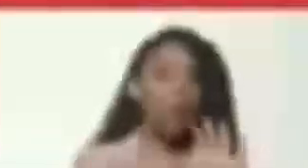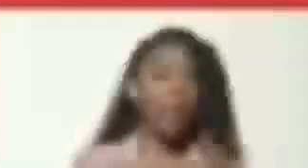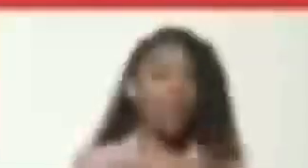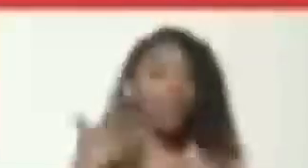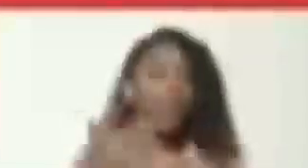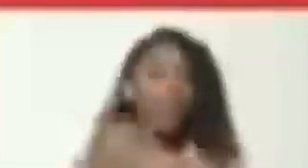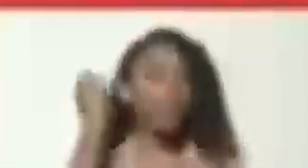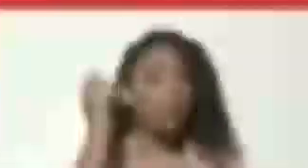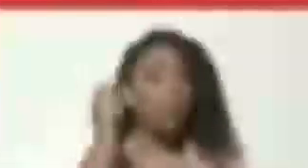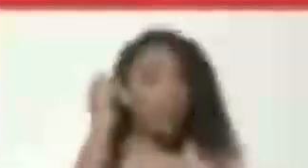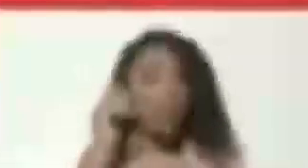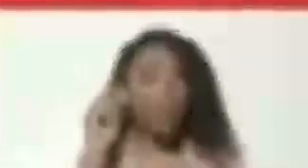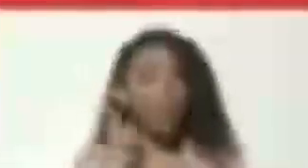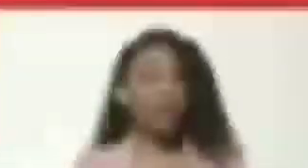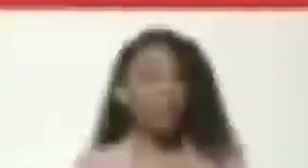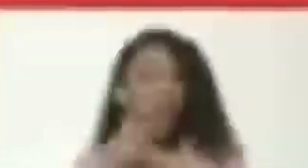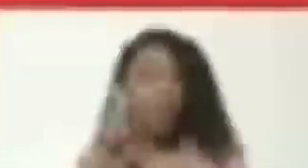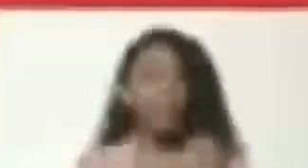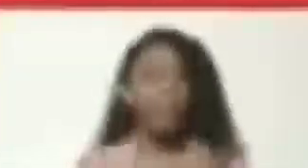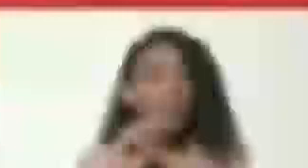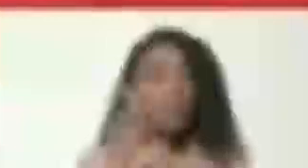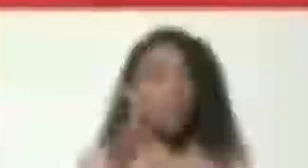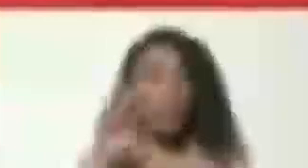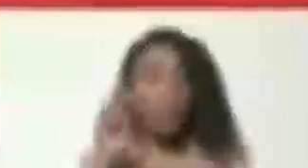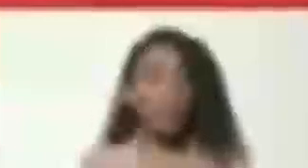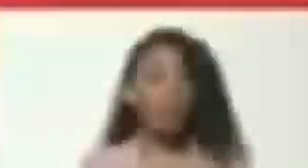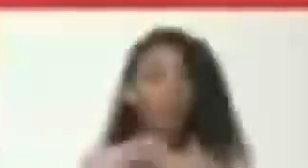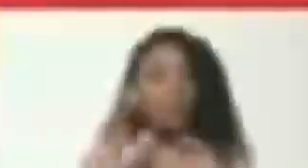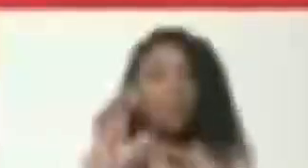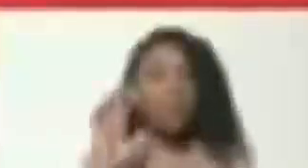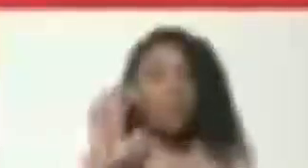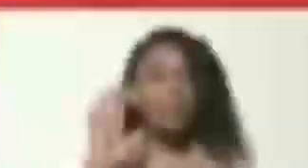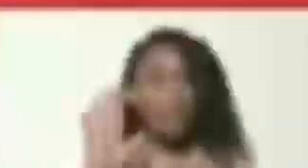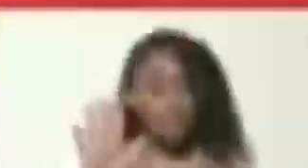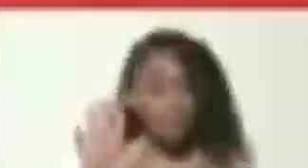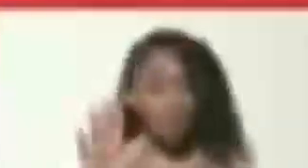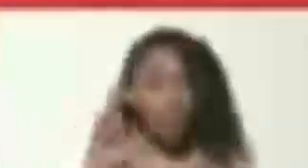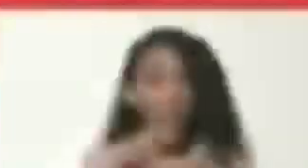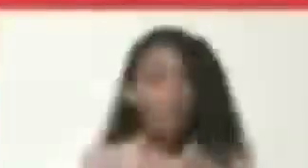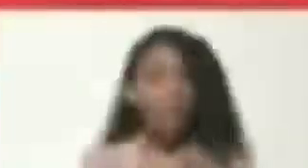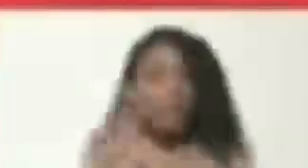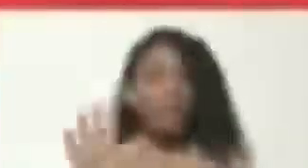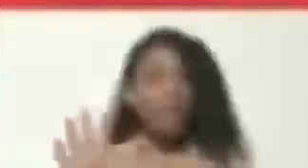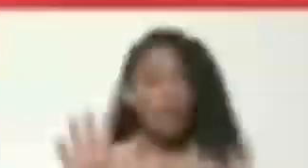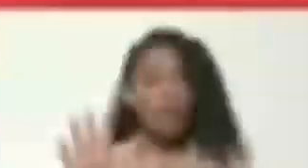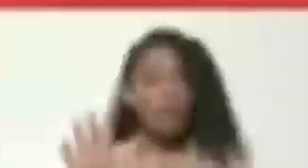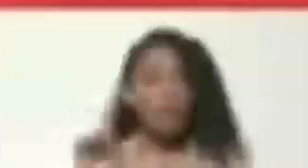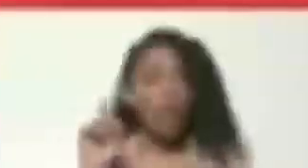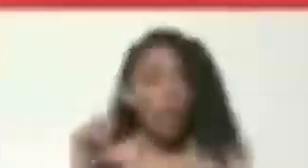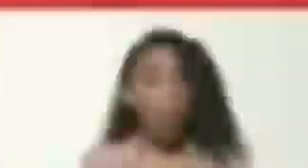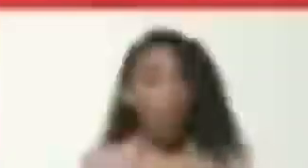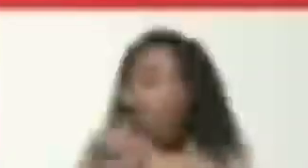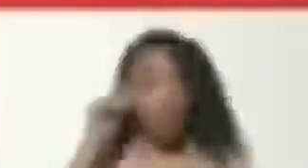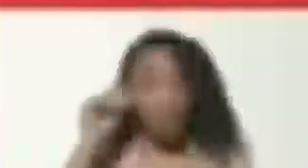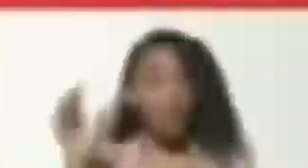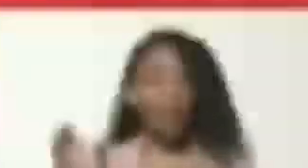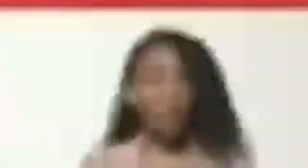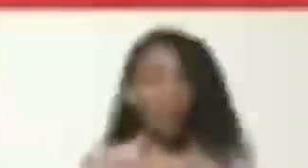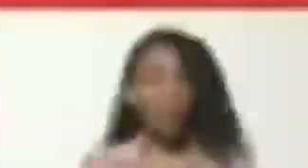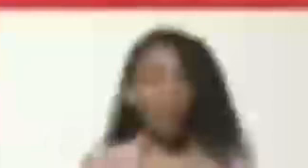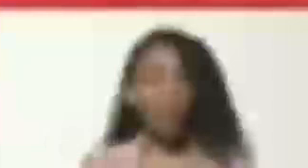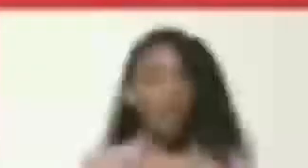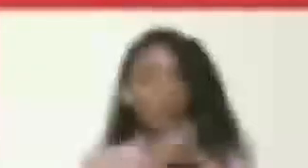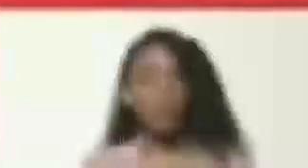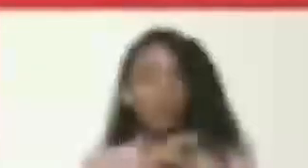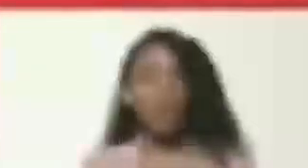servicios, salud, educación, todo esto de manera gratuita y que además hay que